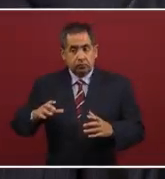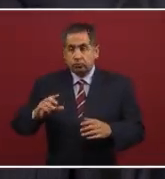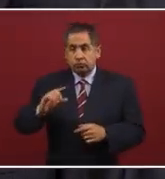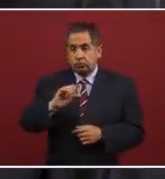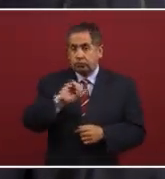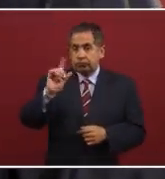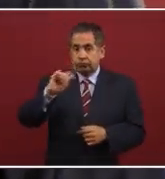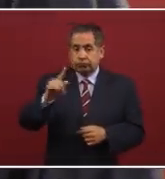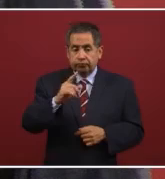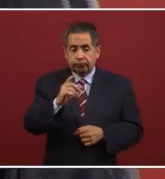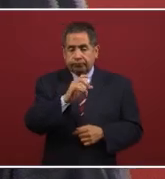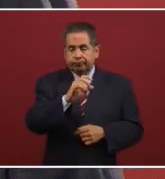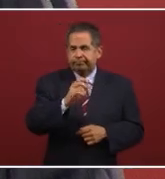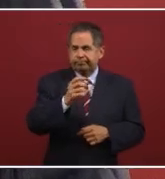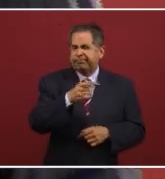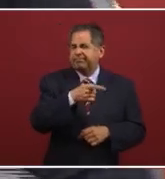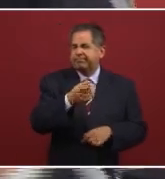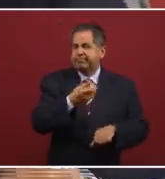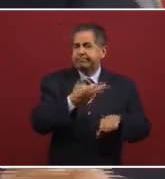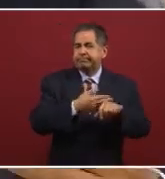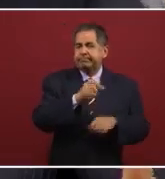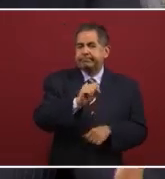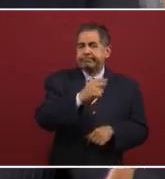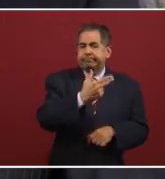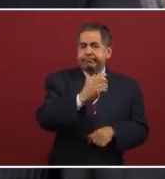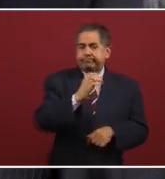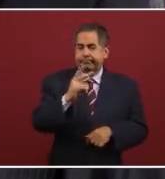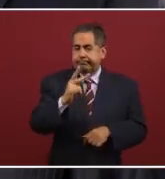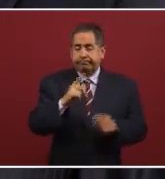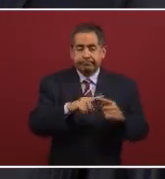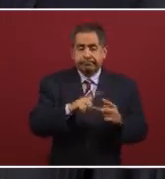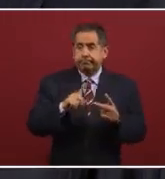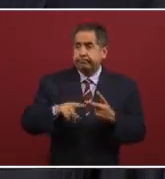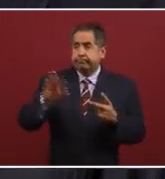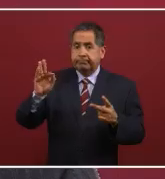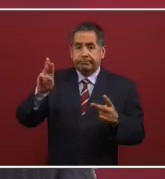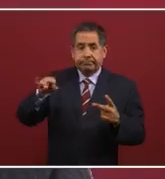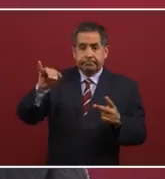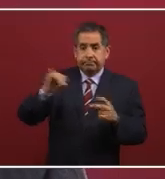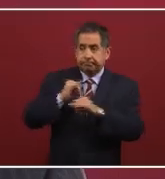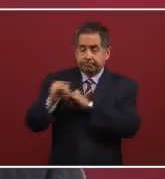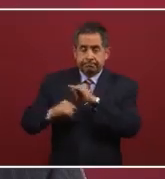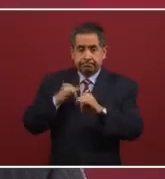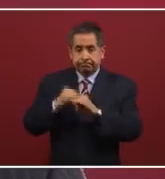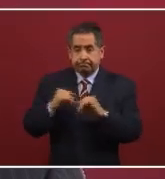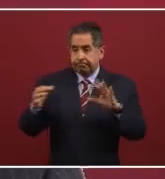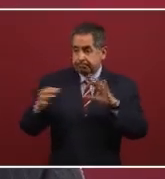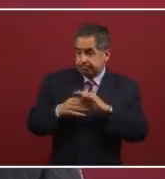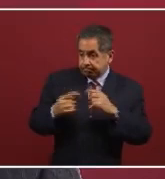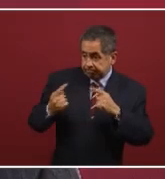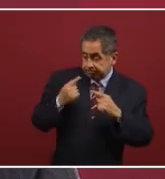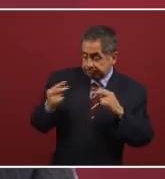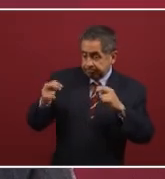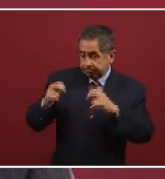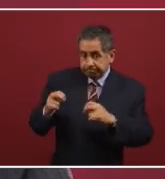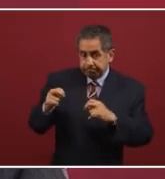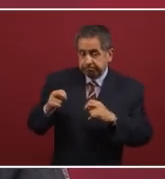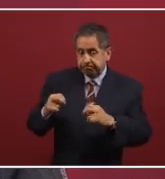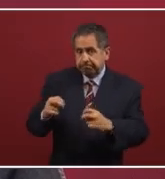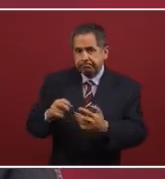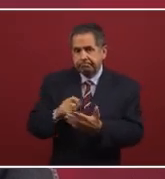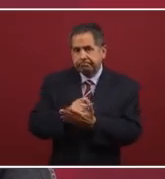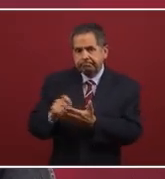funcionarios de Hacienda y los encargados del Fondo Monetario en México